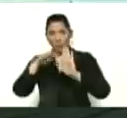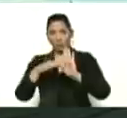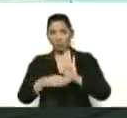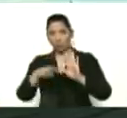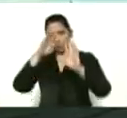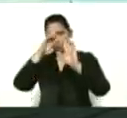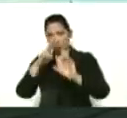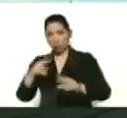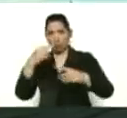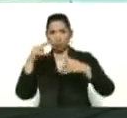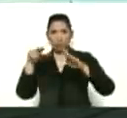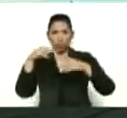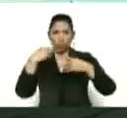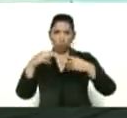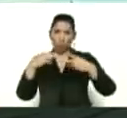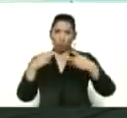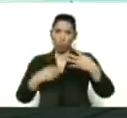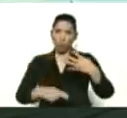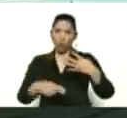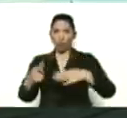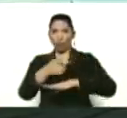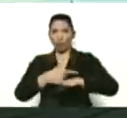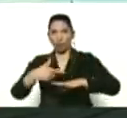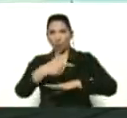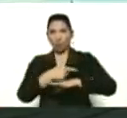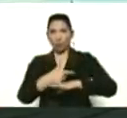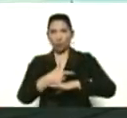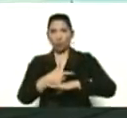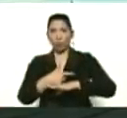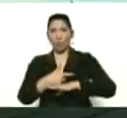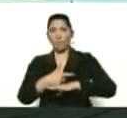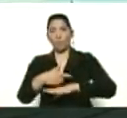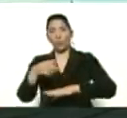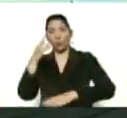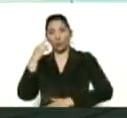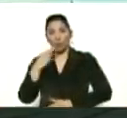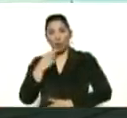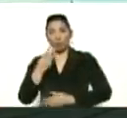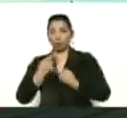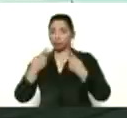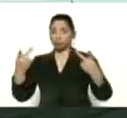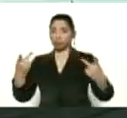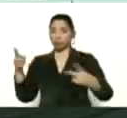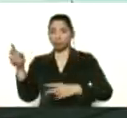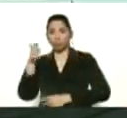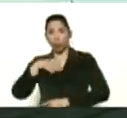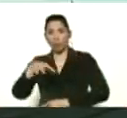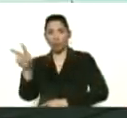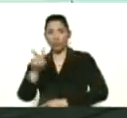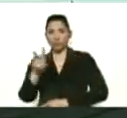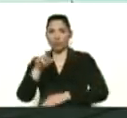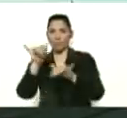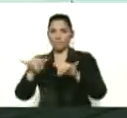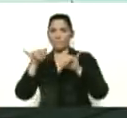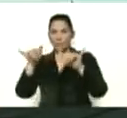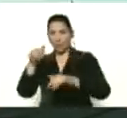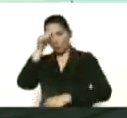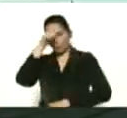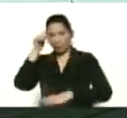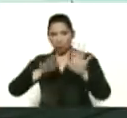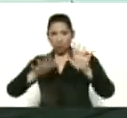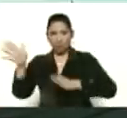que el gobierno bolivariano compartió con el pueblo de Venezuela desde el mismo domingo 15 de